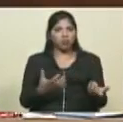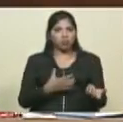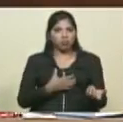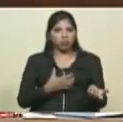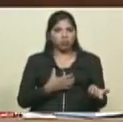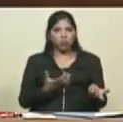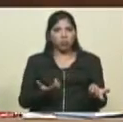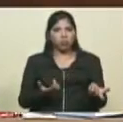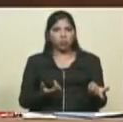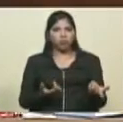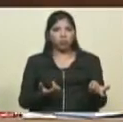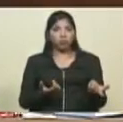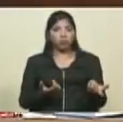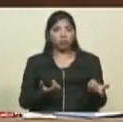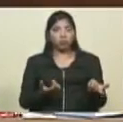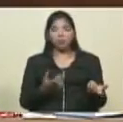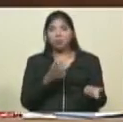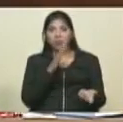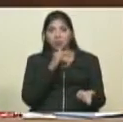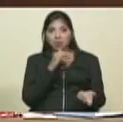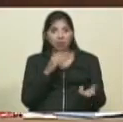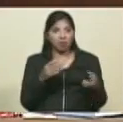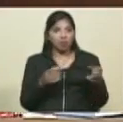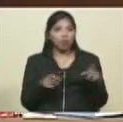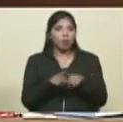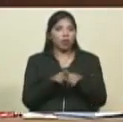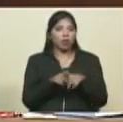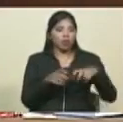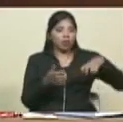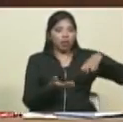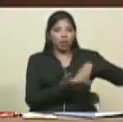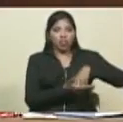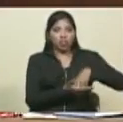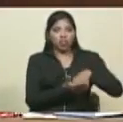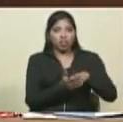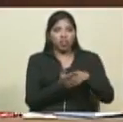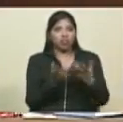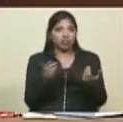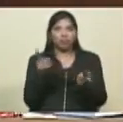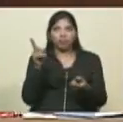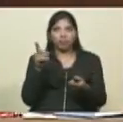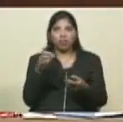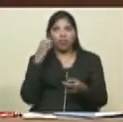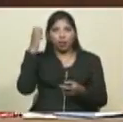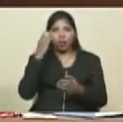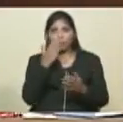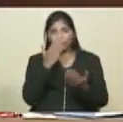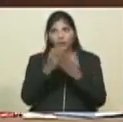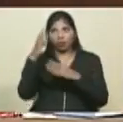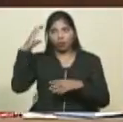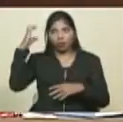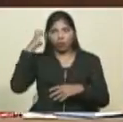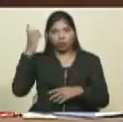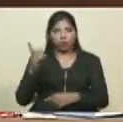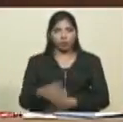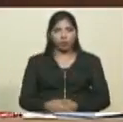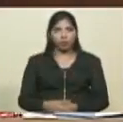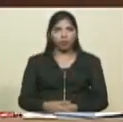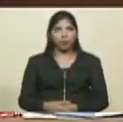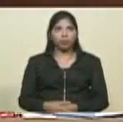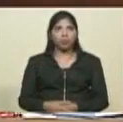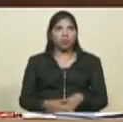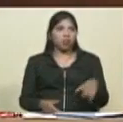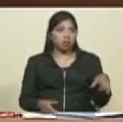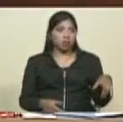genuflexión frente al gobierno europeo. Esa es la gran diferencia. Mientras ellos marcan millas para